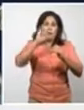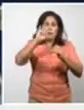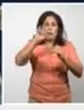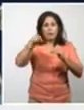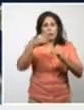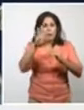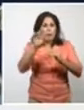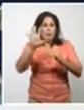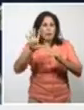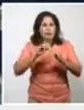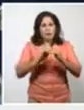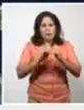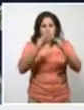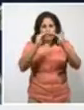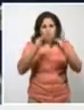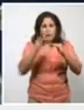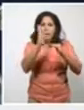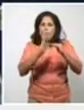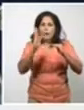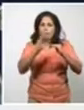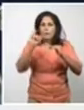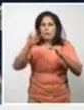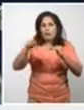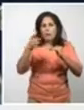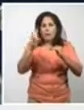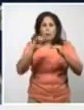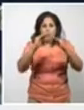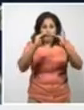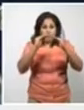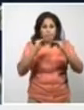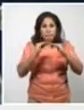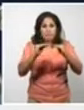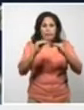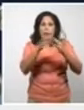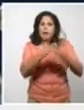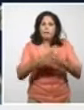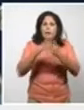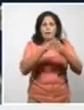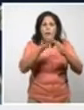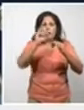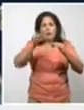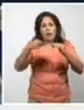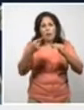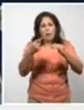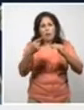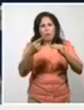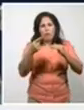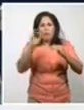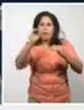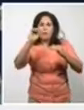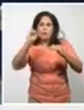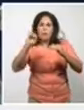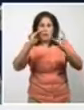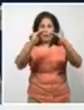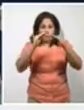7,45, Brasil 6,9, Estados Unidos 6,06